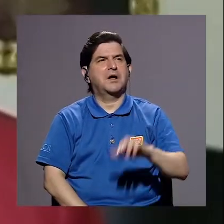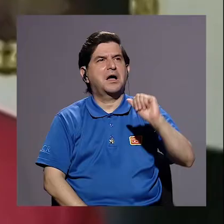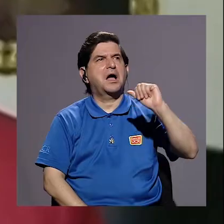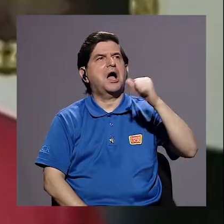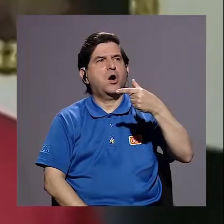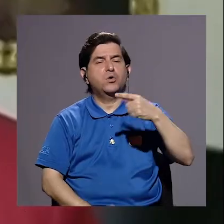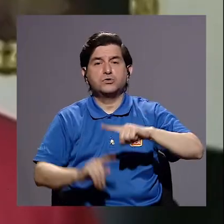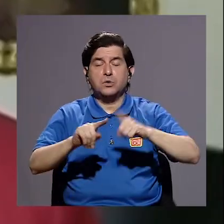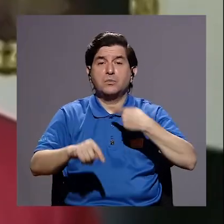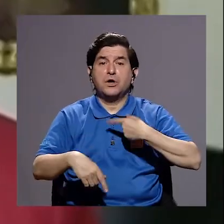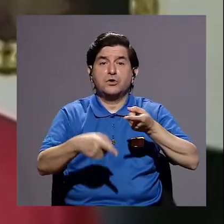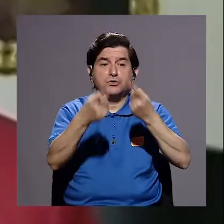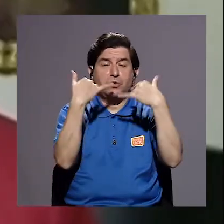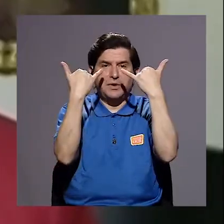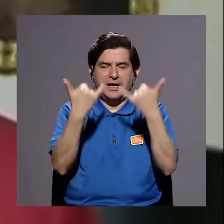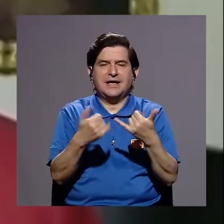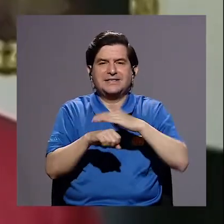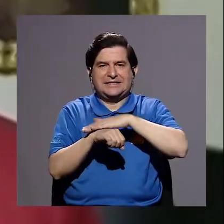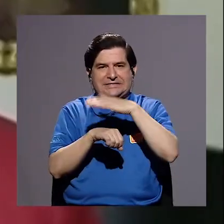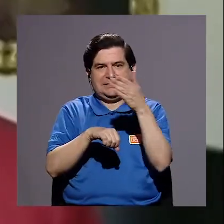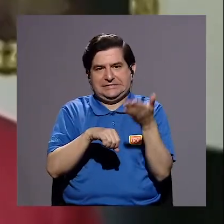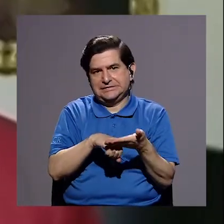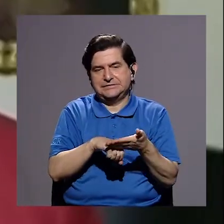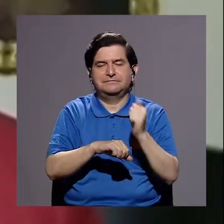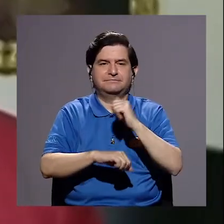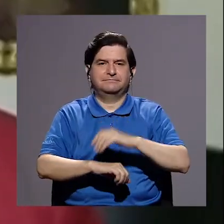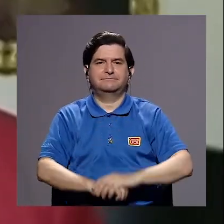en agosto, pero yo venía ya embarazada.